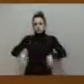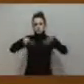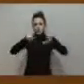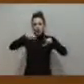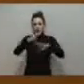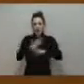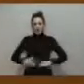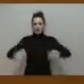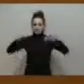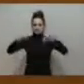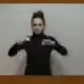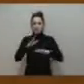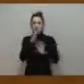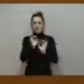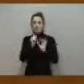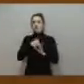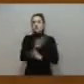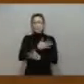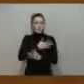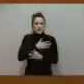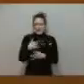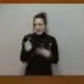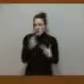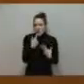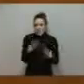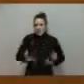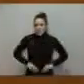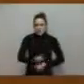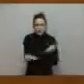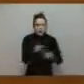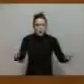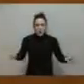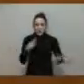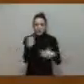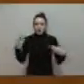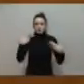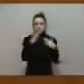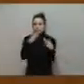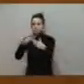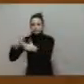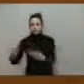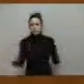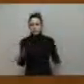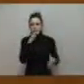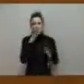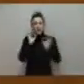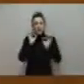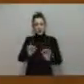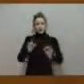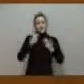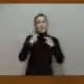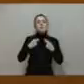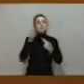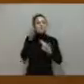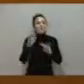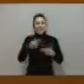esta Cámara. Y no pienso admitir que nos pongan una puerta cerrada delante de las narices. Ninguna diputada de este hemiciclo llega tarde